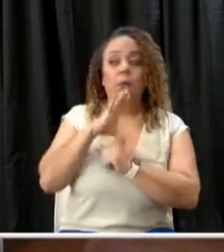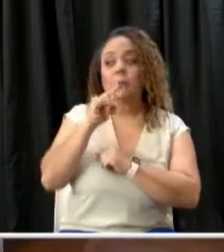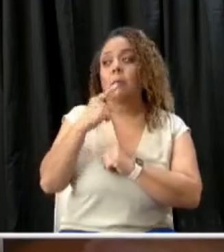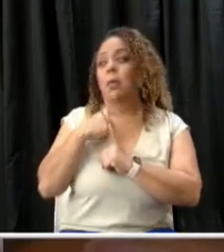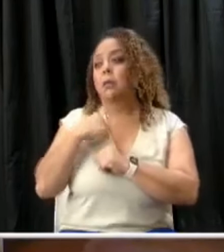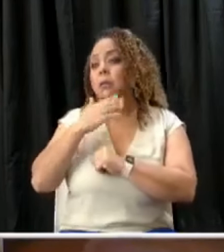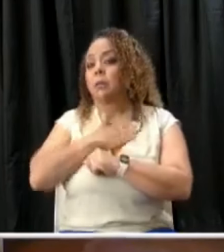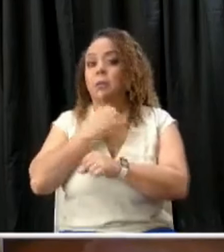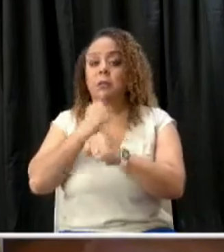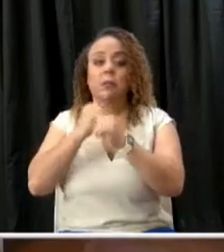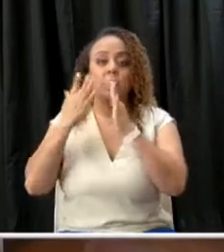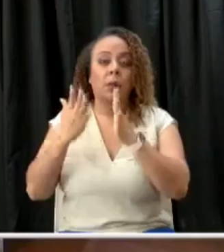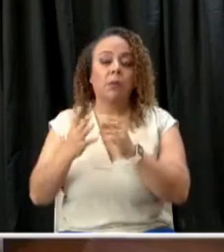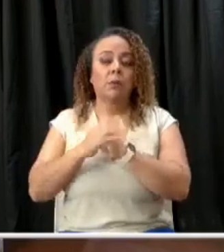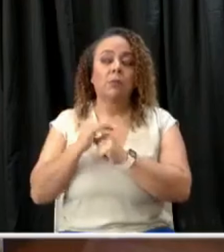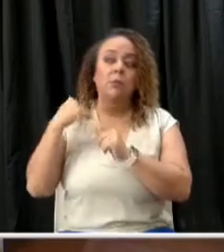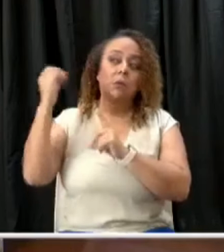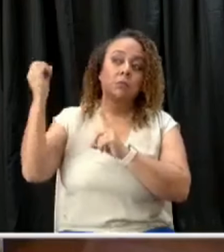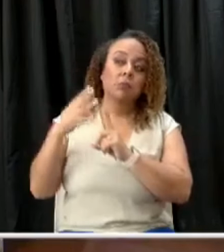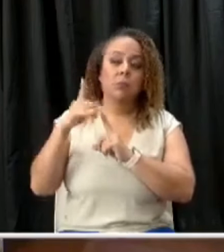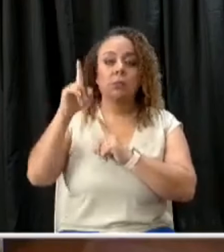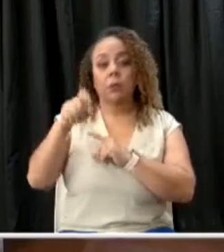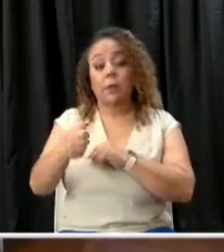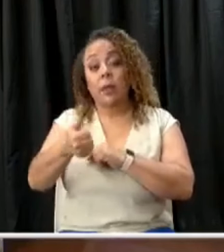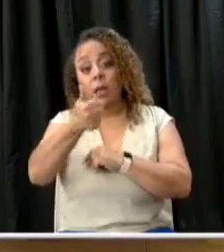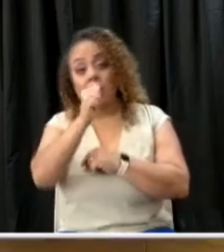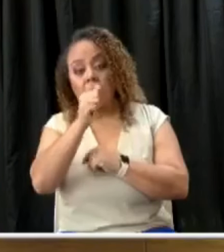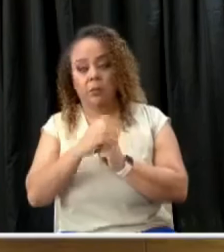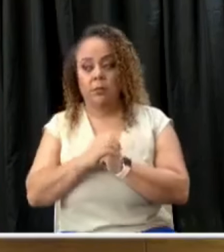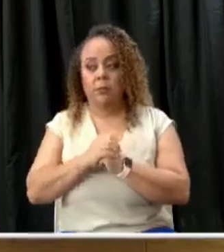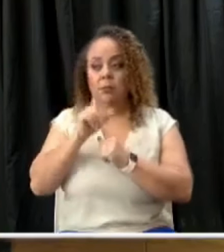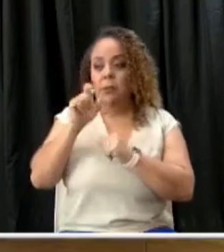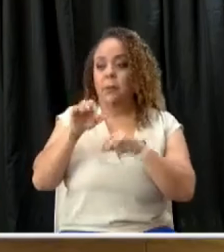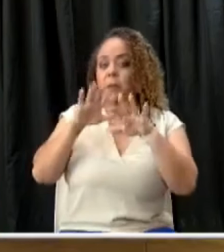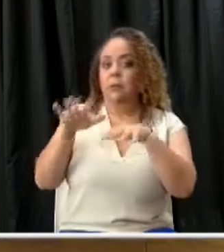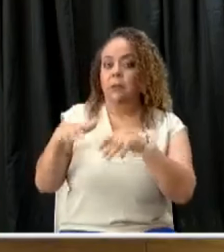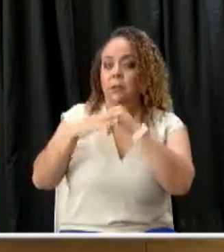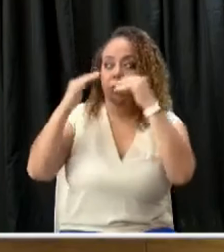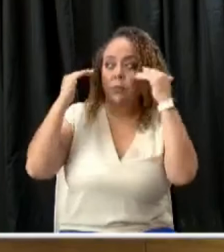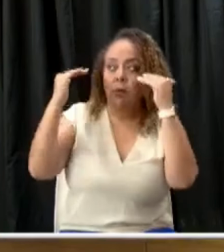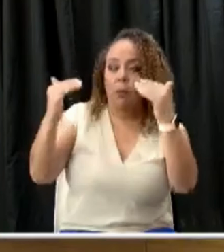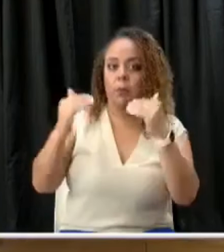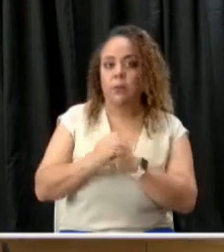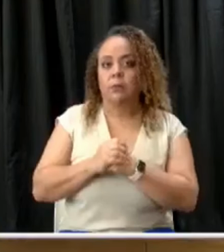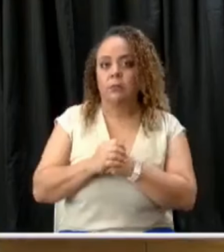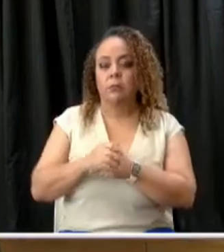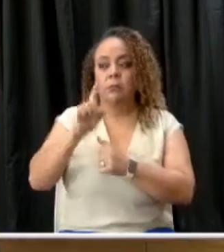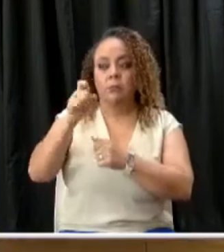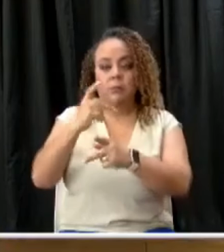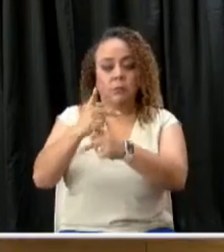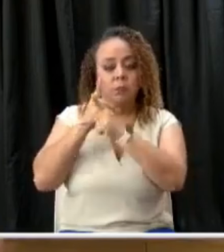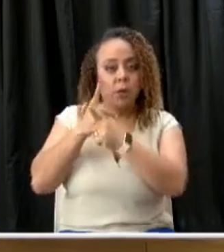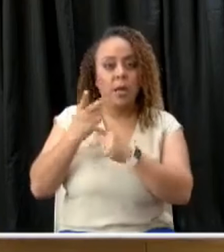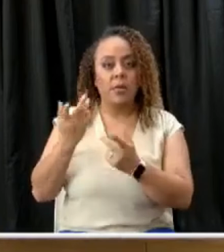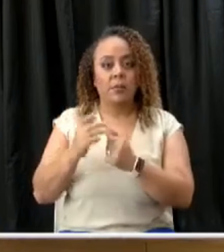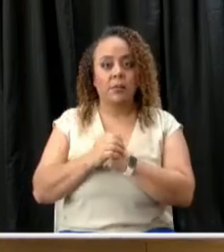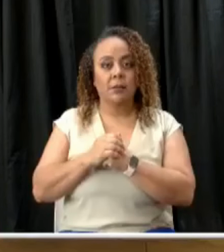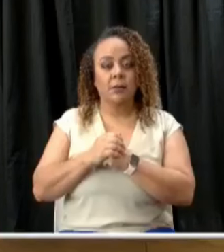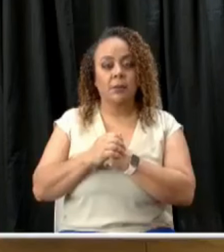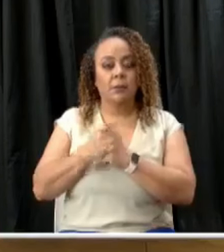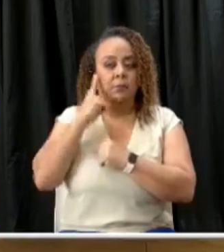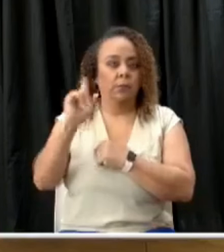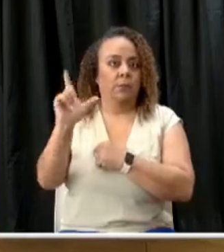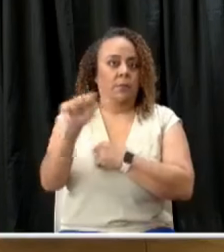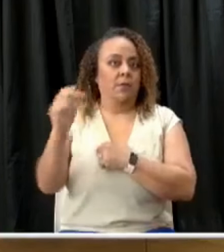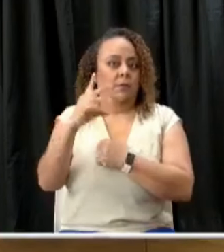a mí, persona trabajadora que está expuesta al sol, mire, debe de hidratarse, debe de descansar bajo una sombra, debe de protegerse. Pero un